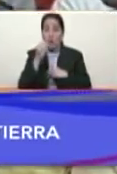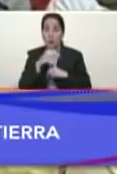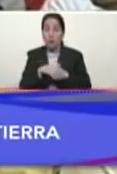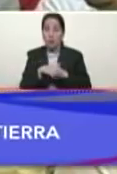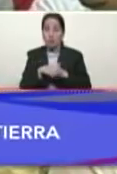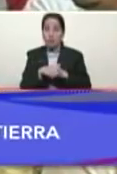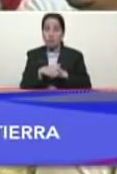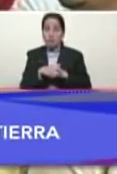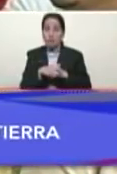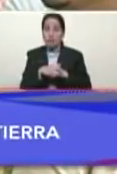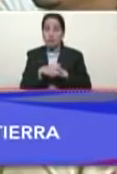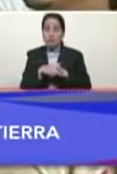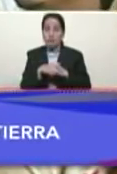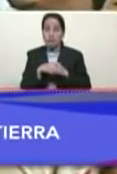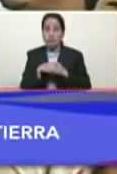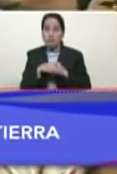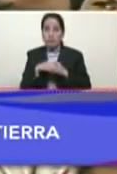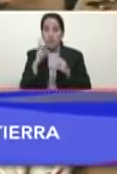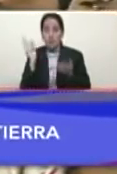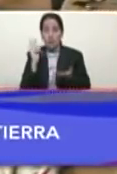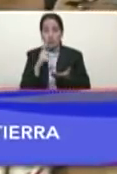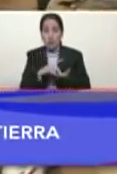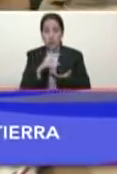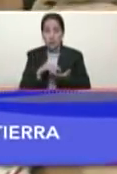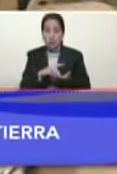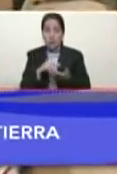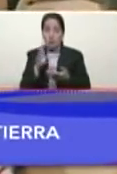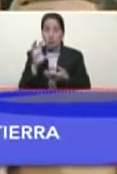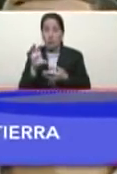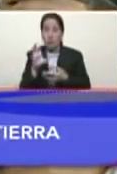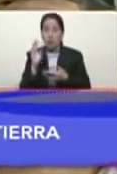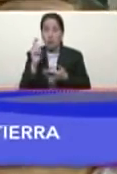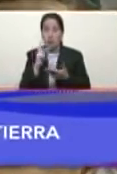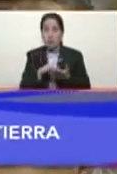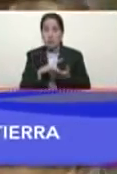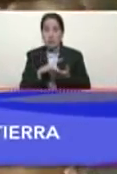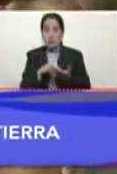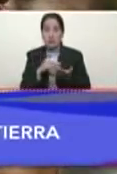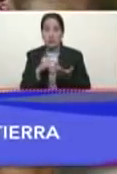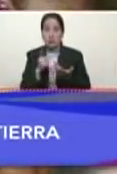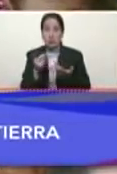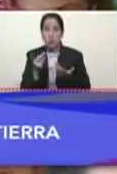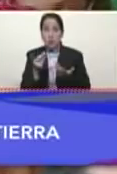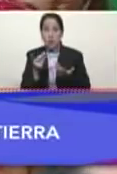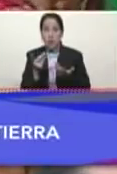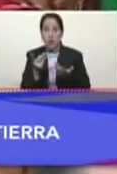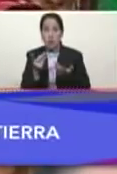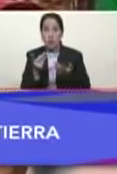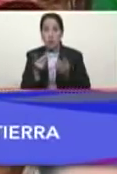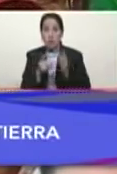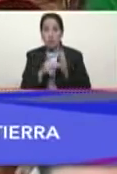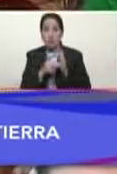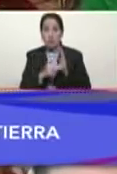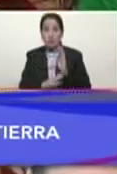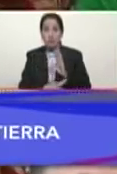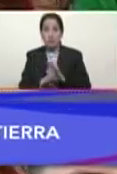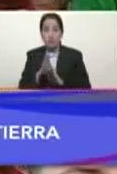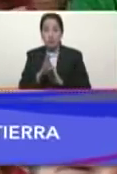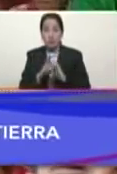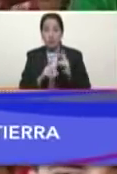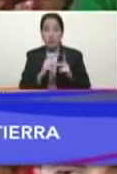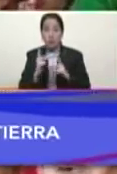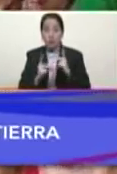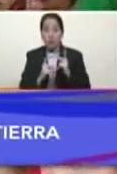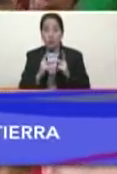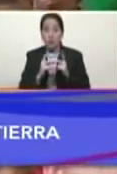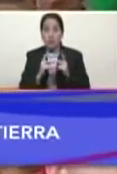Así es que los países llegan al punto mágico de su desarrollo, cuando producir significa